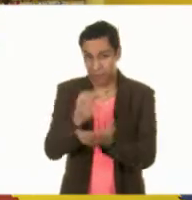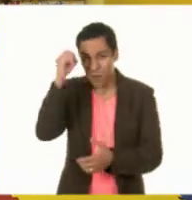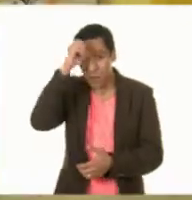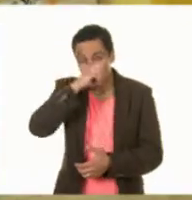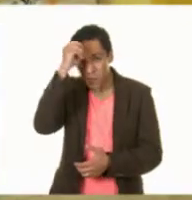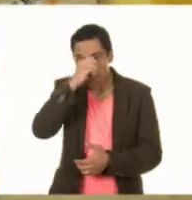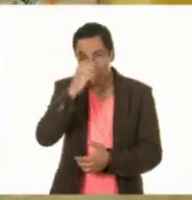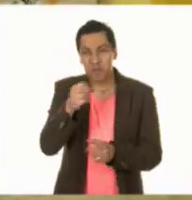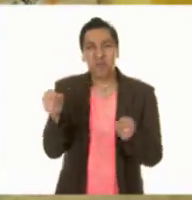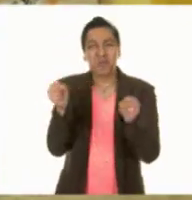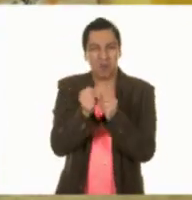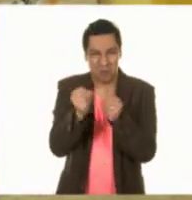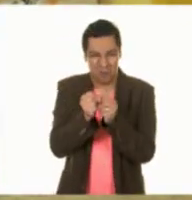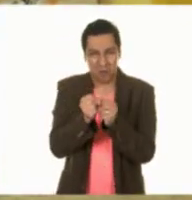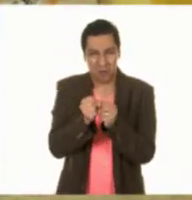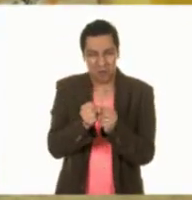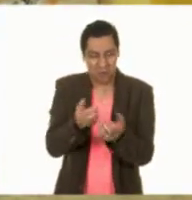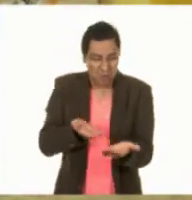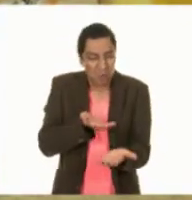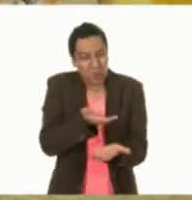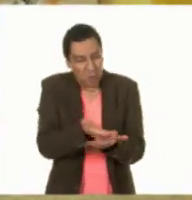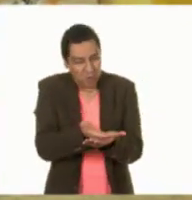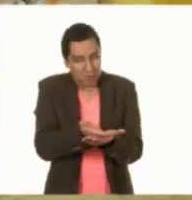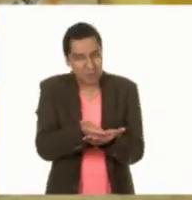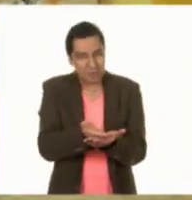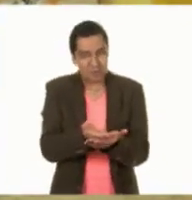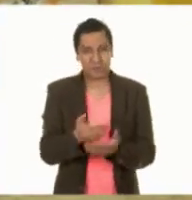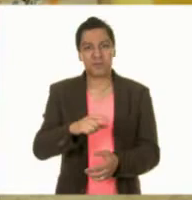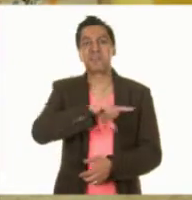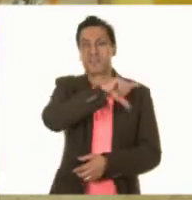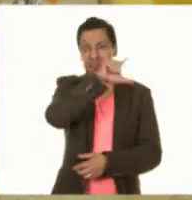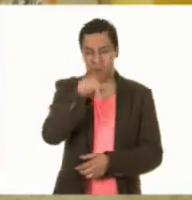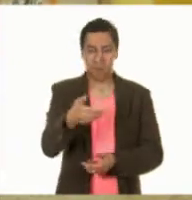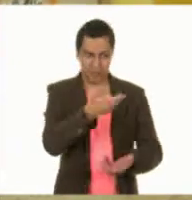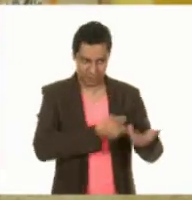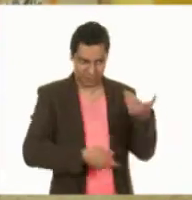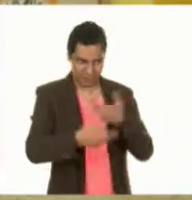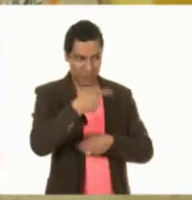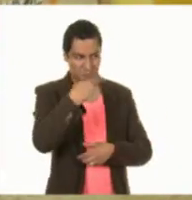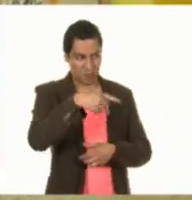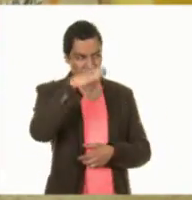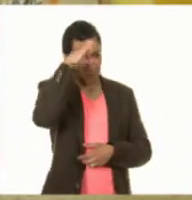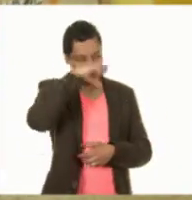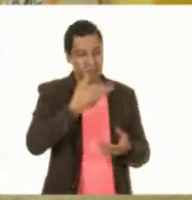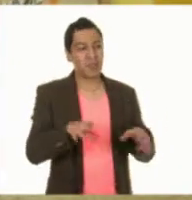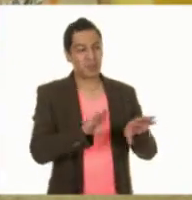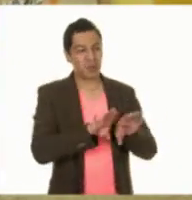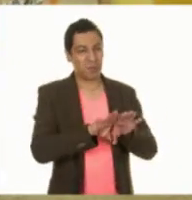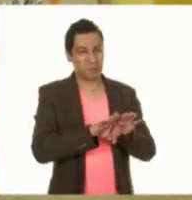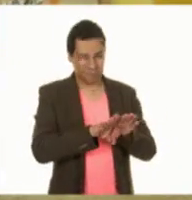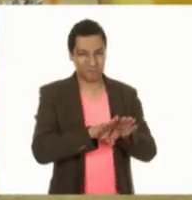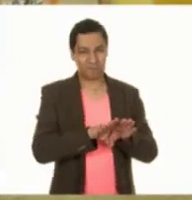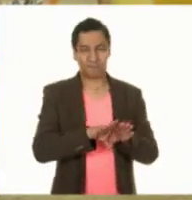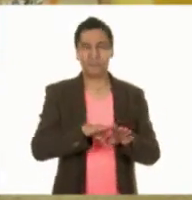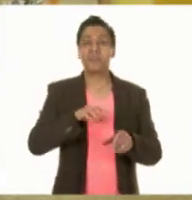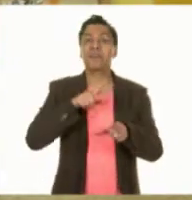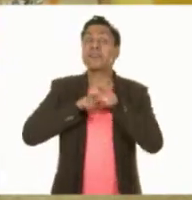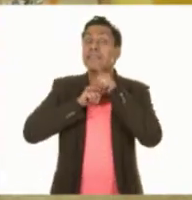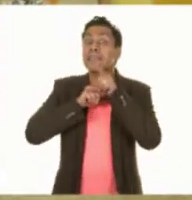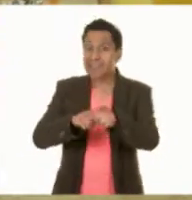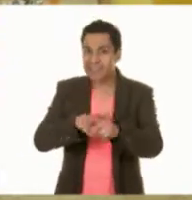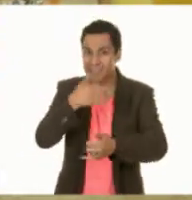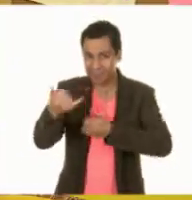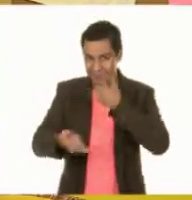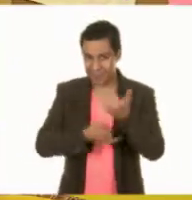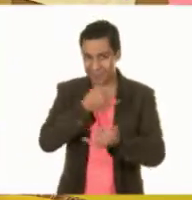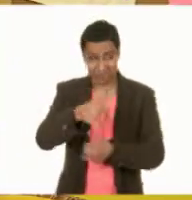sobrino. Muy bien, Adriana. Luego nos compartes tu experiencia. Ahora te invito a volver a jugar. ¿Qué te parece?